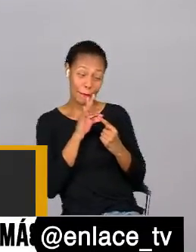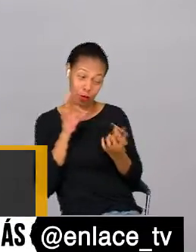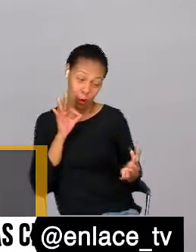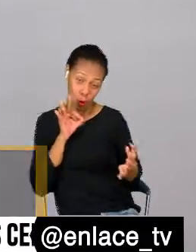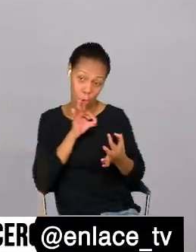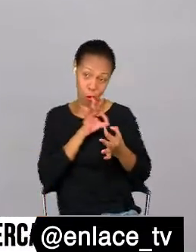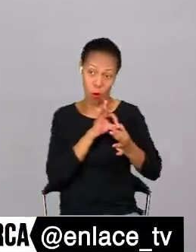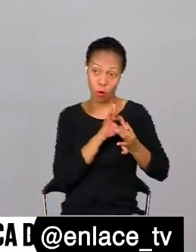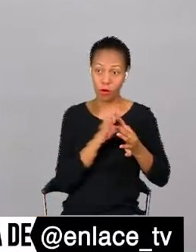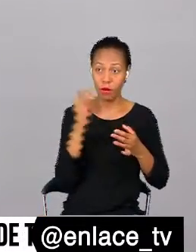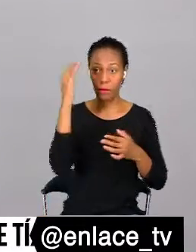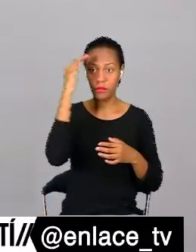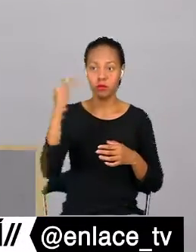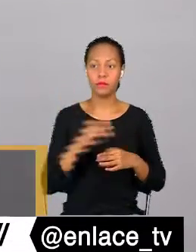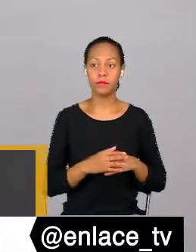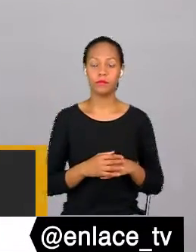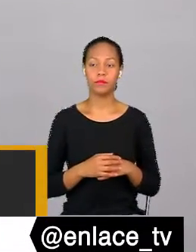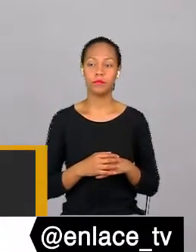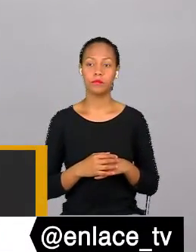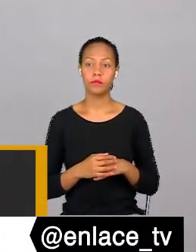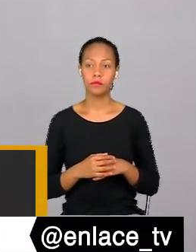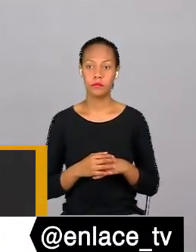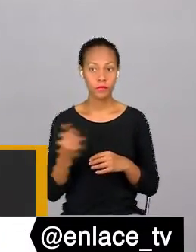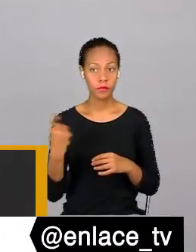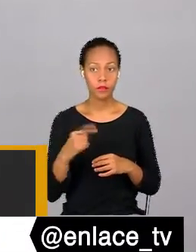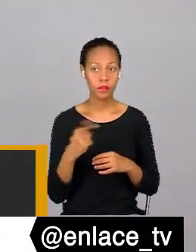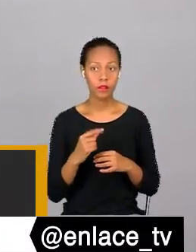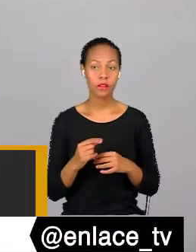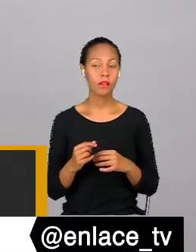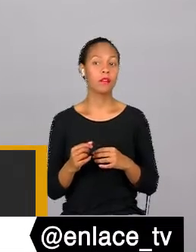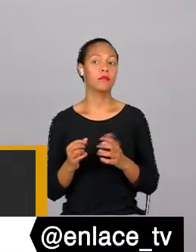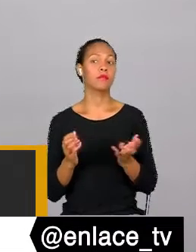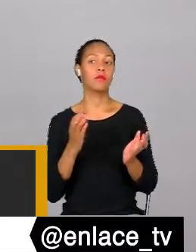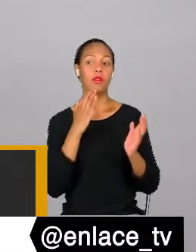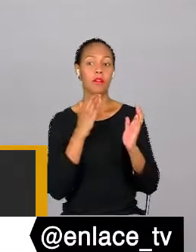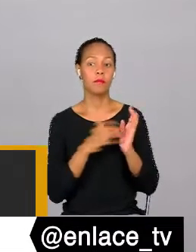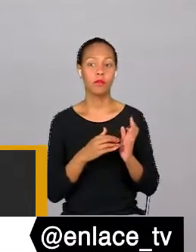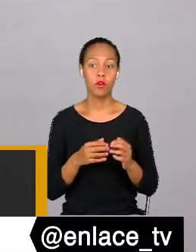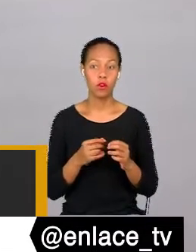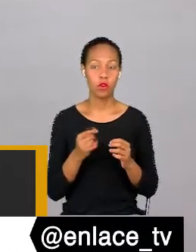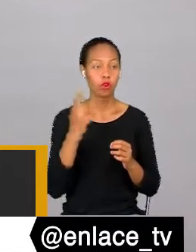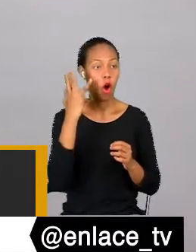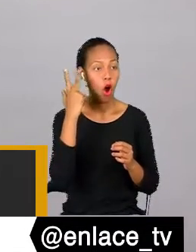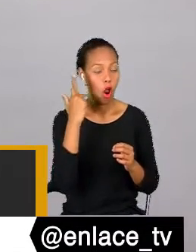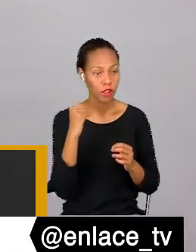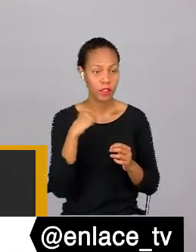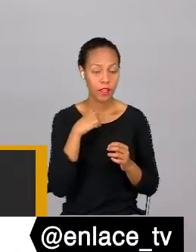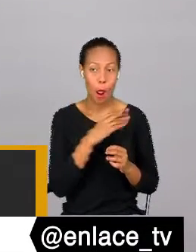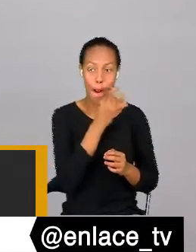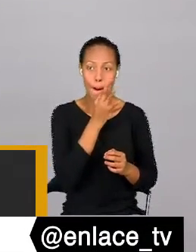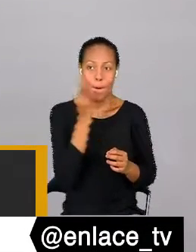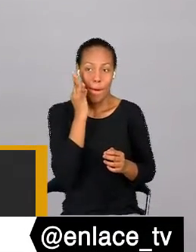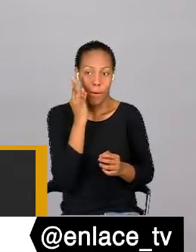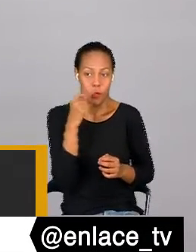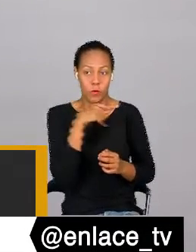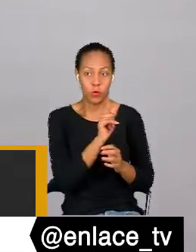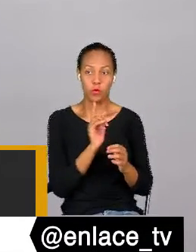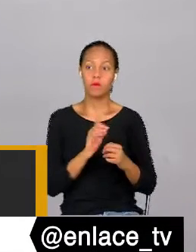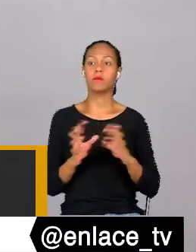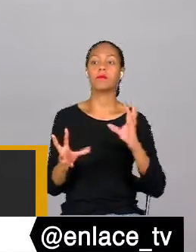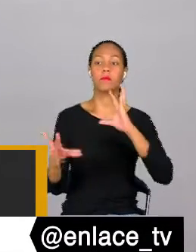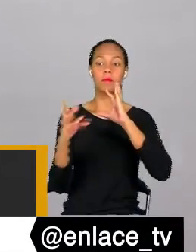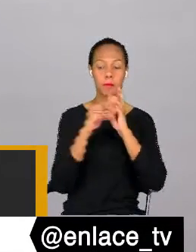Nacional, lo que nos permite primero recibir todos los días tips de seguridad y lo segundo tener una comunicación directa